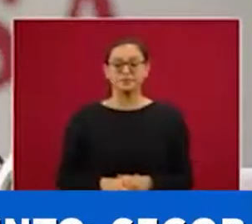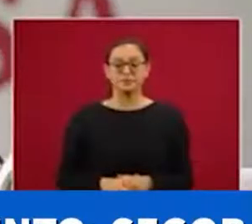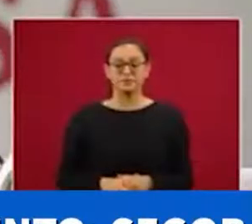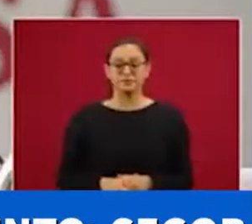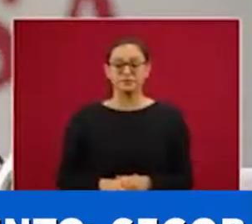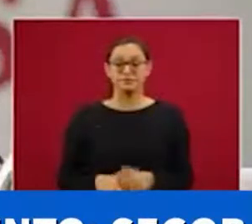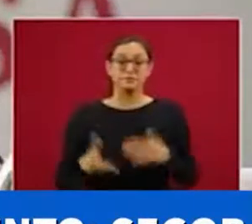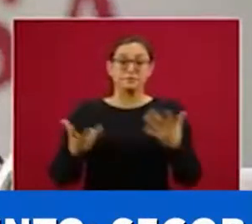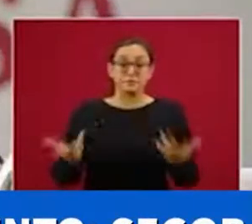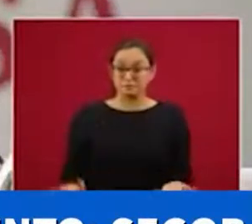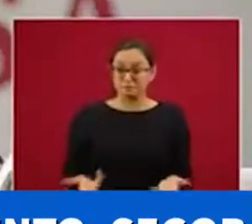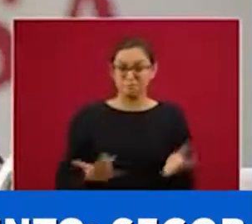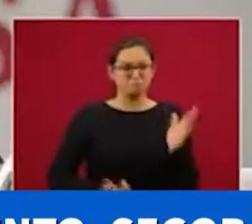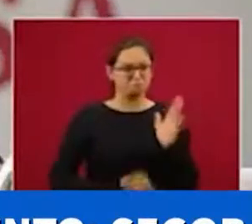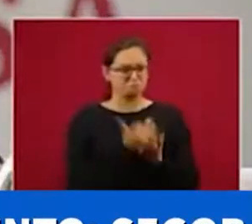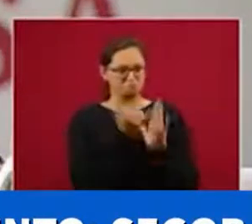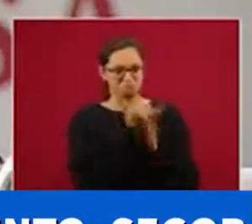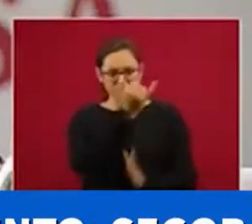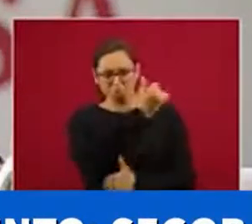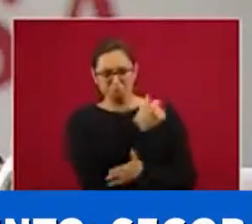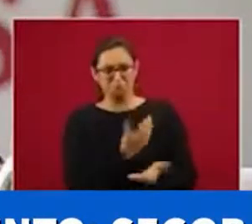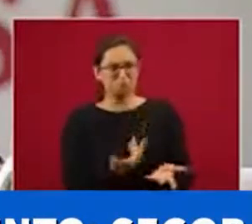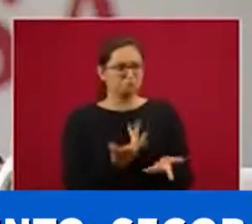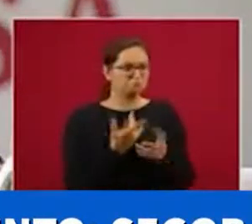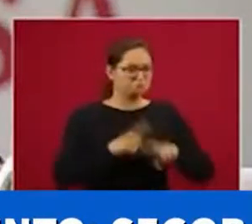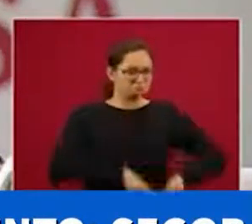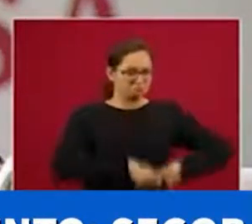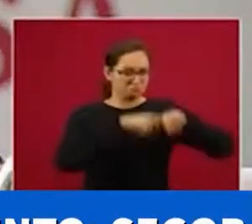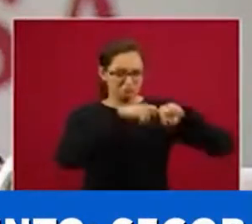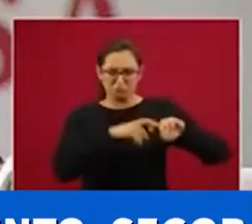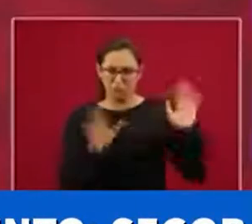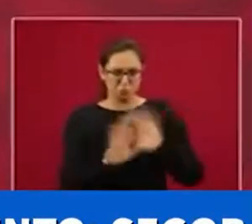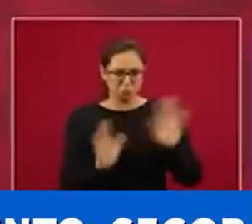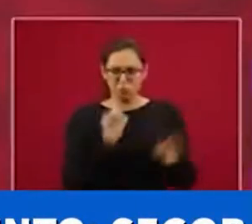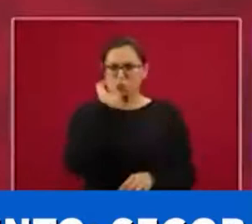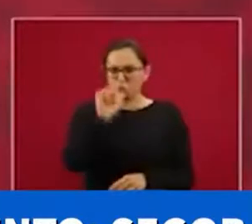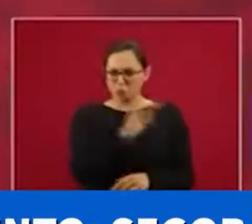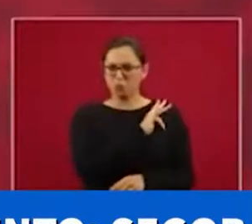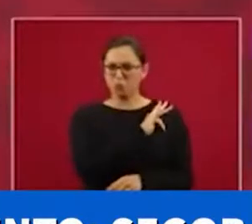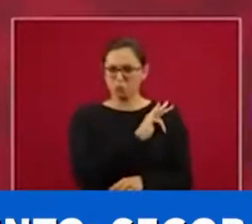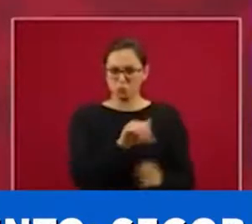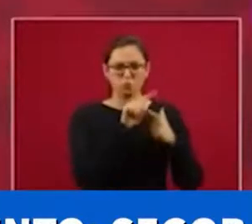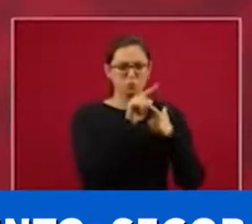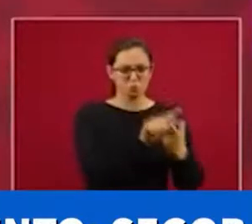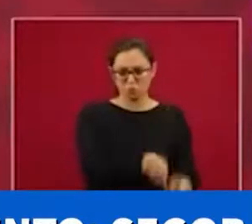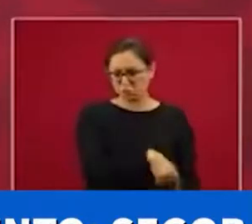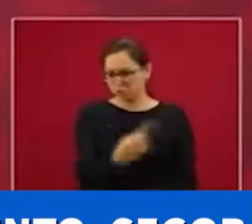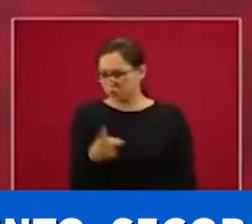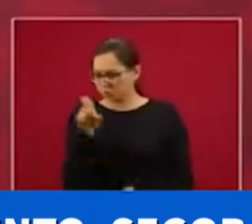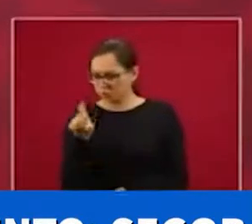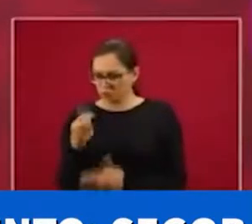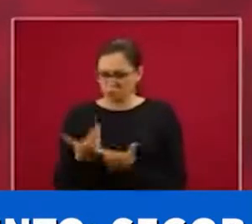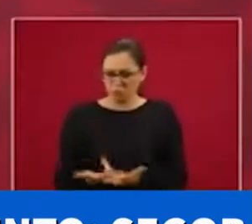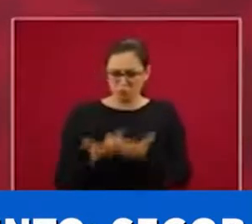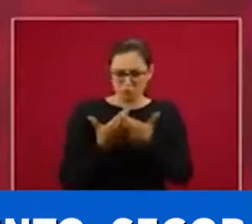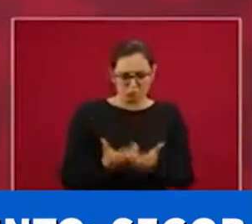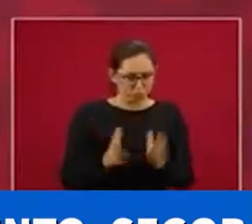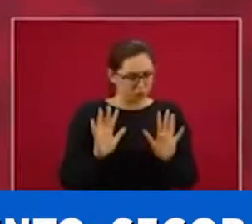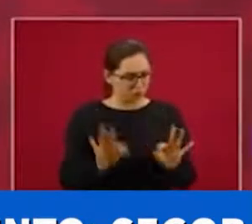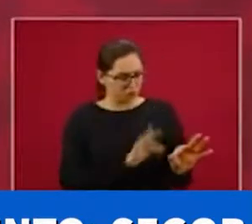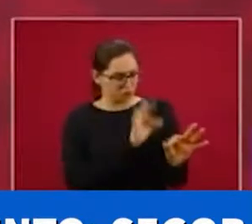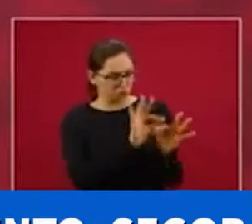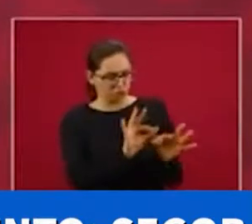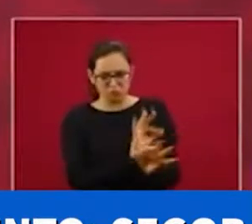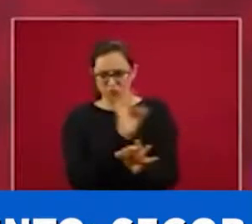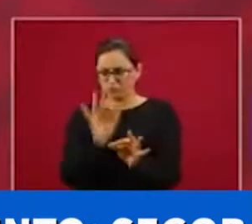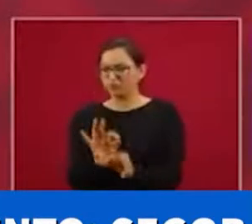ya vigente relacionada con la construcción y abastecimiento del acueducto, Conagua procedió a